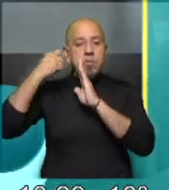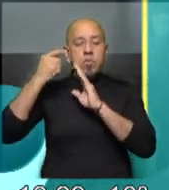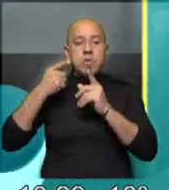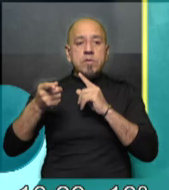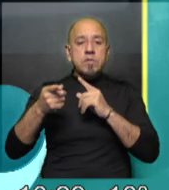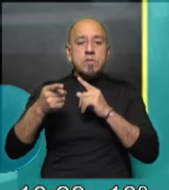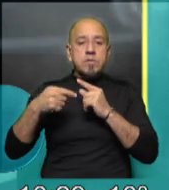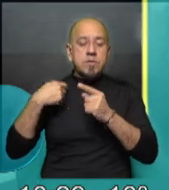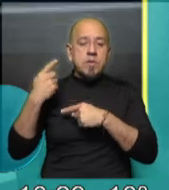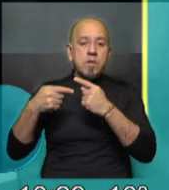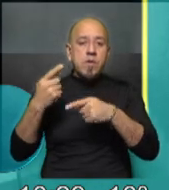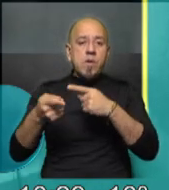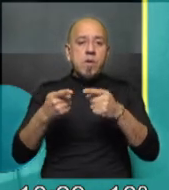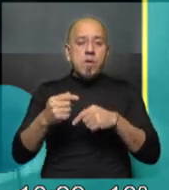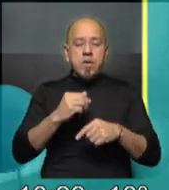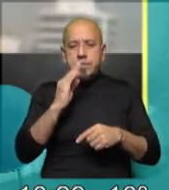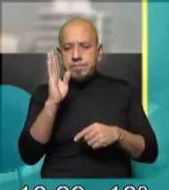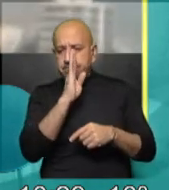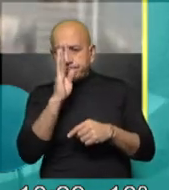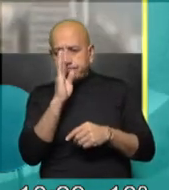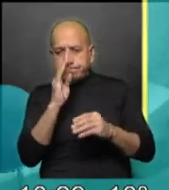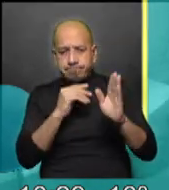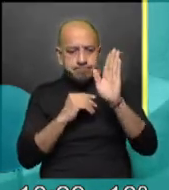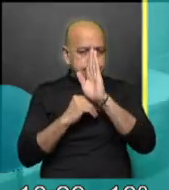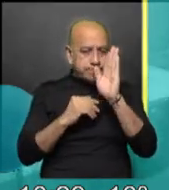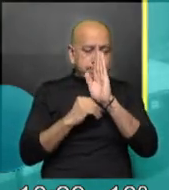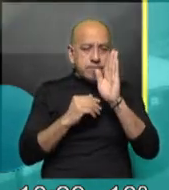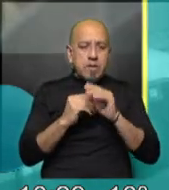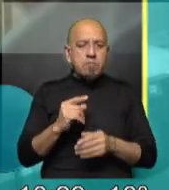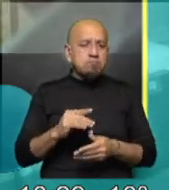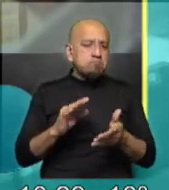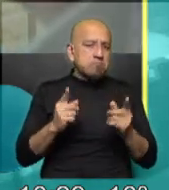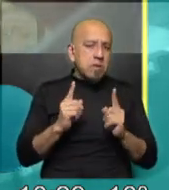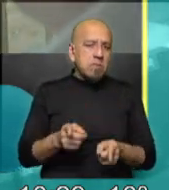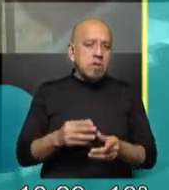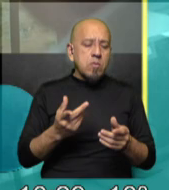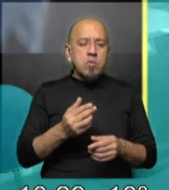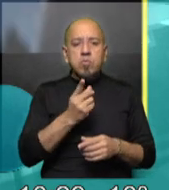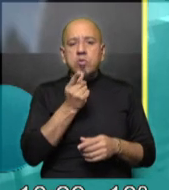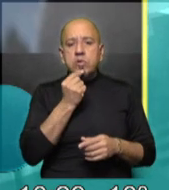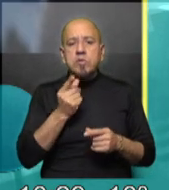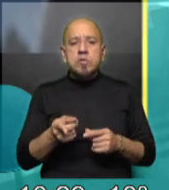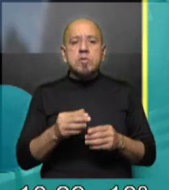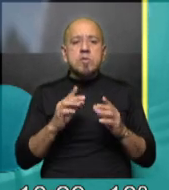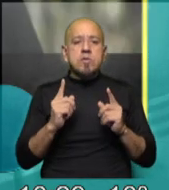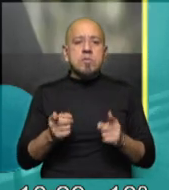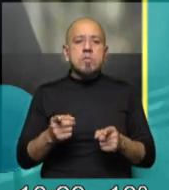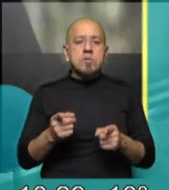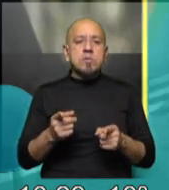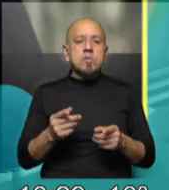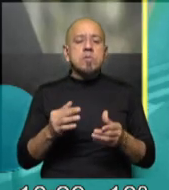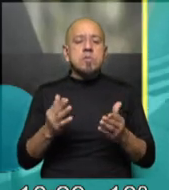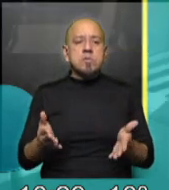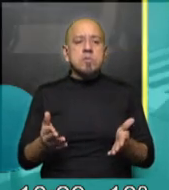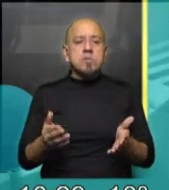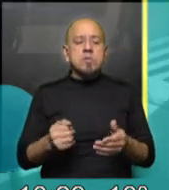esta serie de espías, pero también se puede leer como un policial, también como un retrato de época. Está